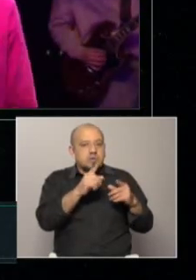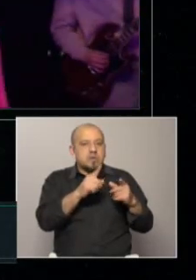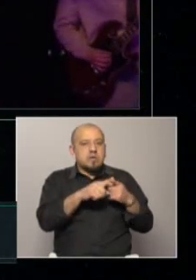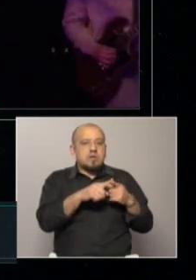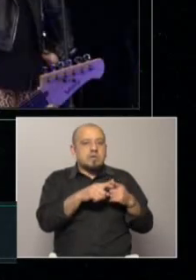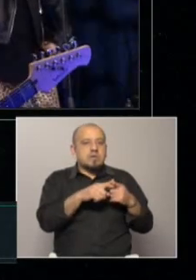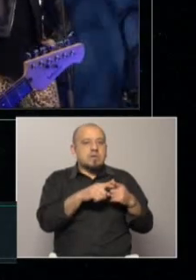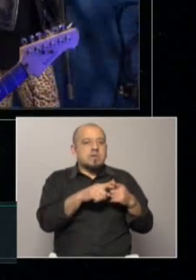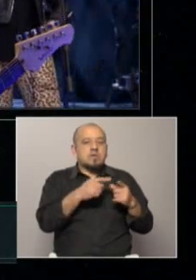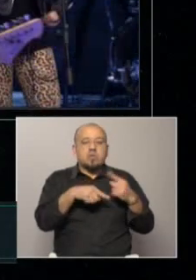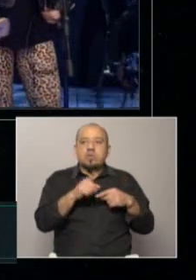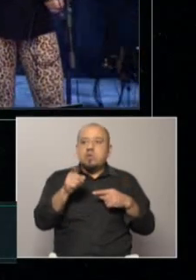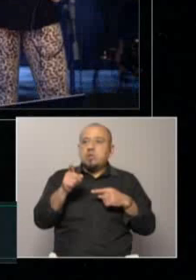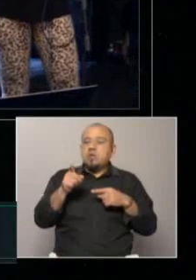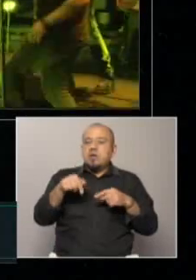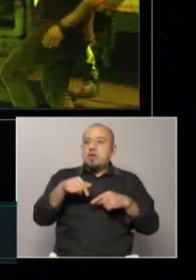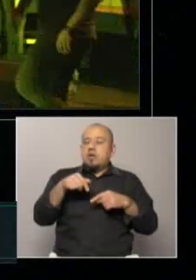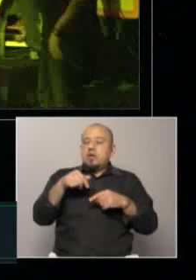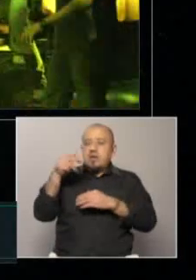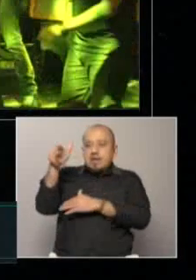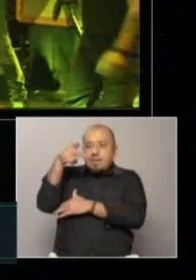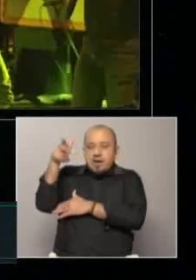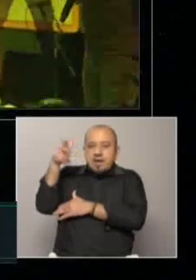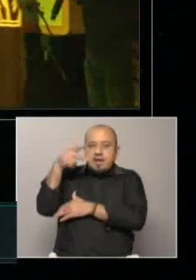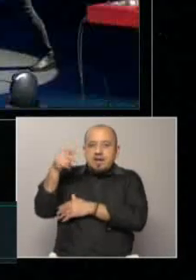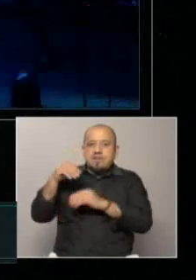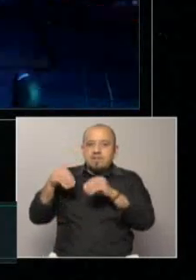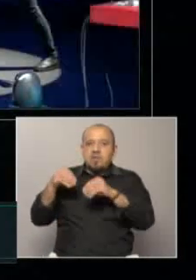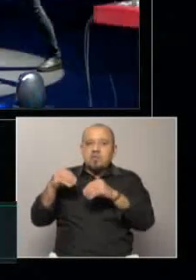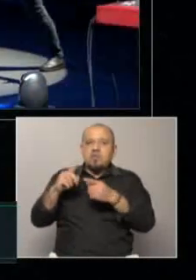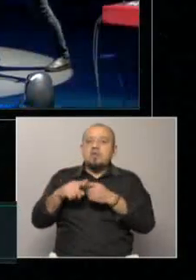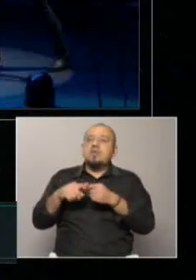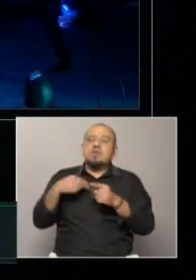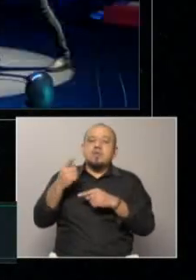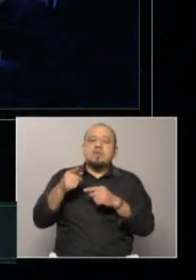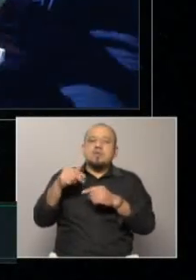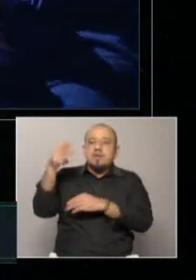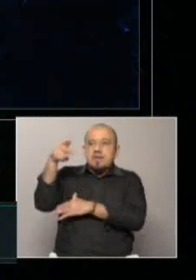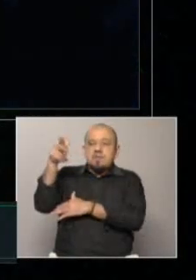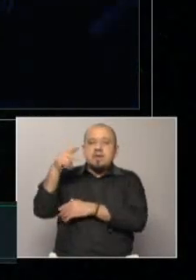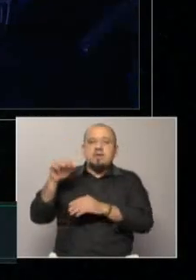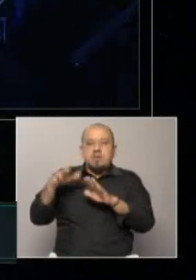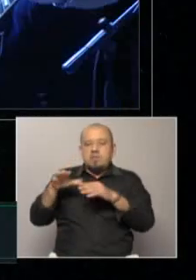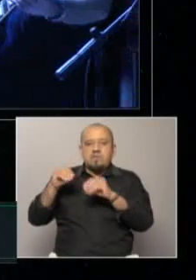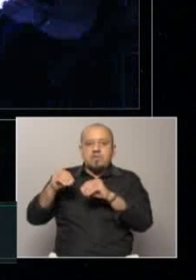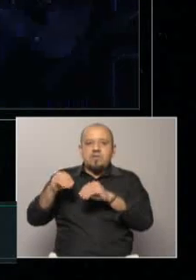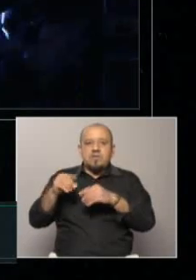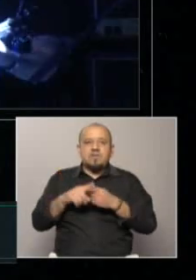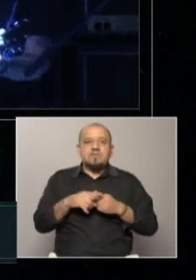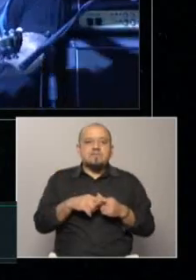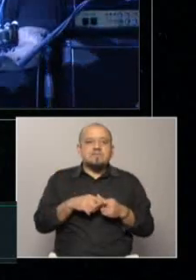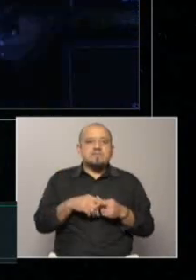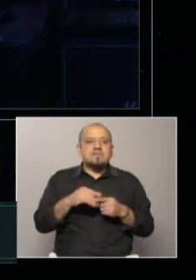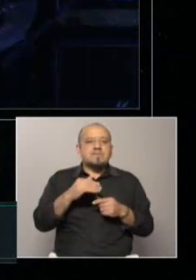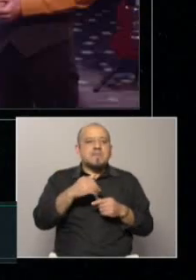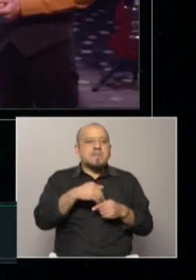sé que estuvieron medio flojos de director de cámara, lamentablemente. Después el resto todo bien, la dirección de cámara medio pelo, pero... No, pero muy bien. Ese